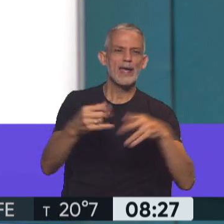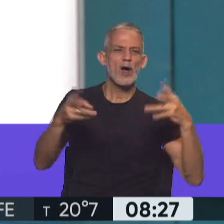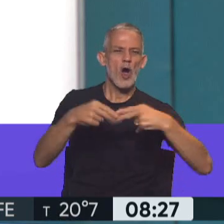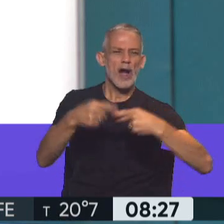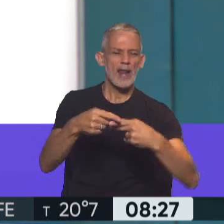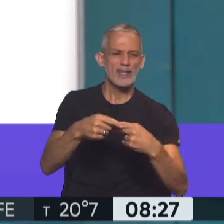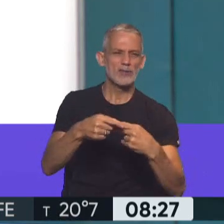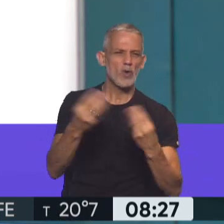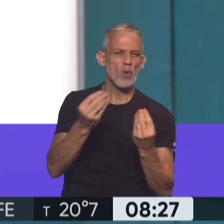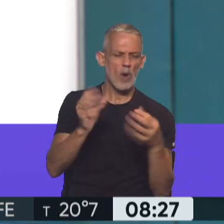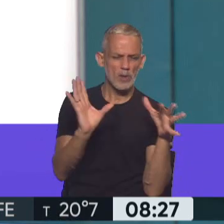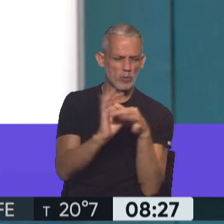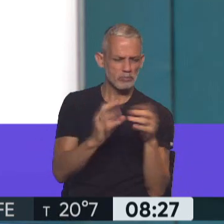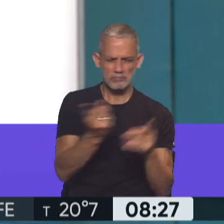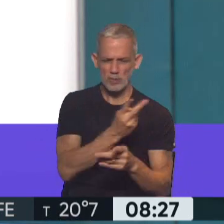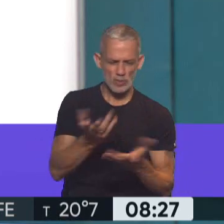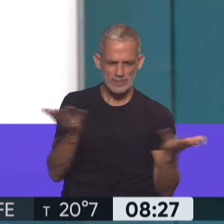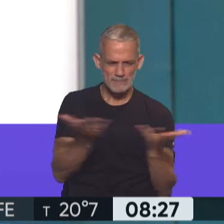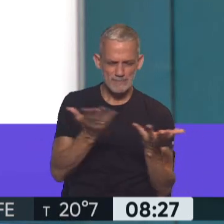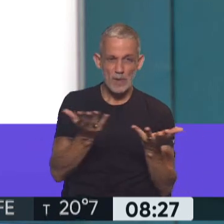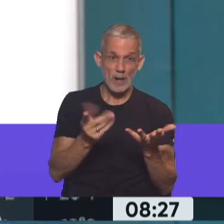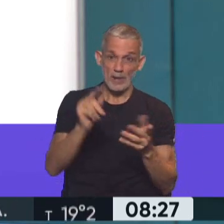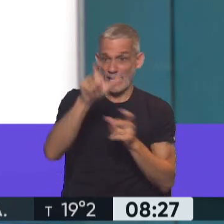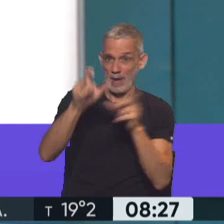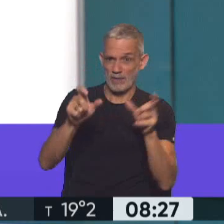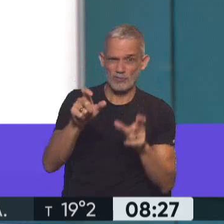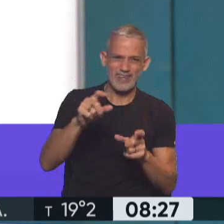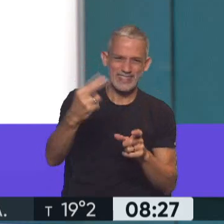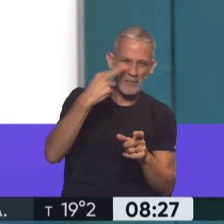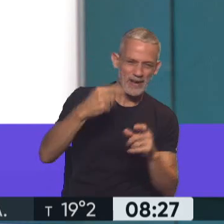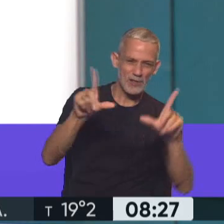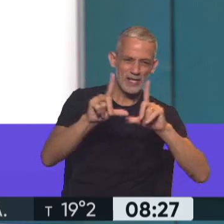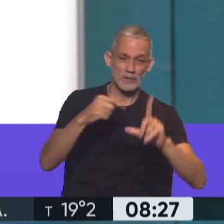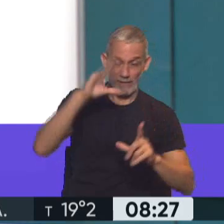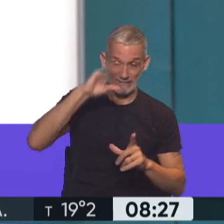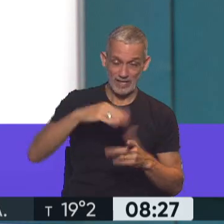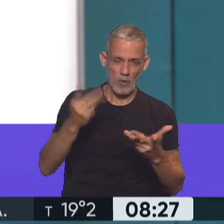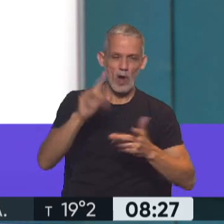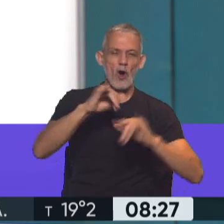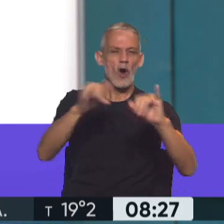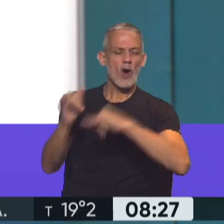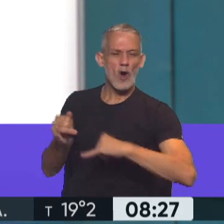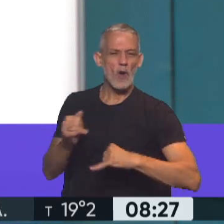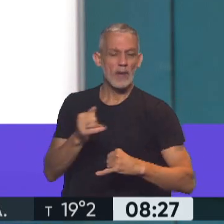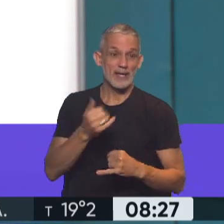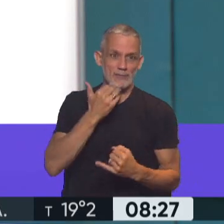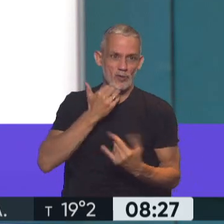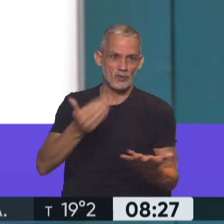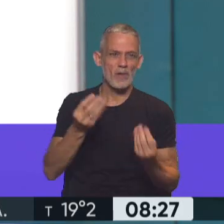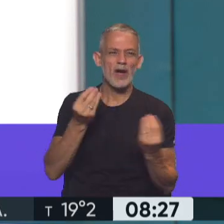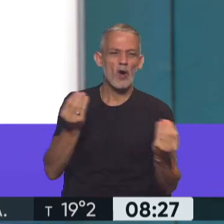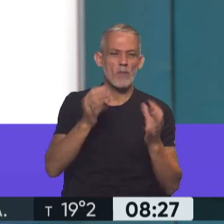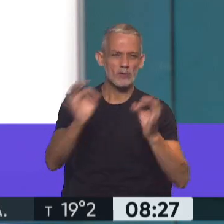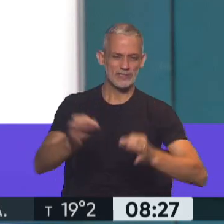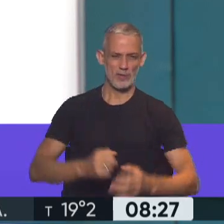corralito? Digo, ¿cuál es la relación directa para el que está del otro lado que por ahí ya ni se acuerda, o gente joven? ¿Cómo se